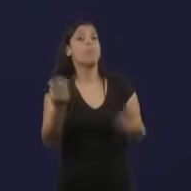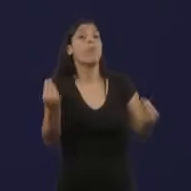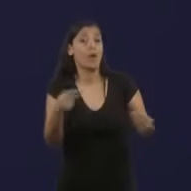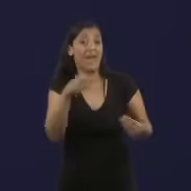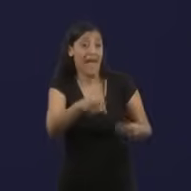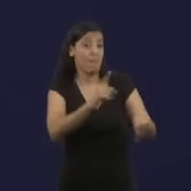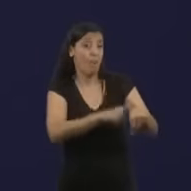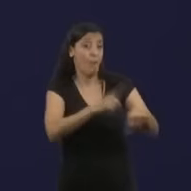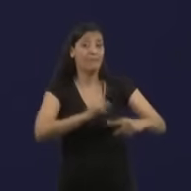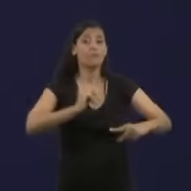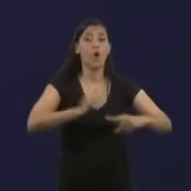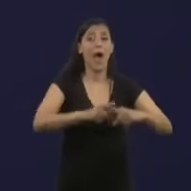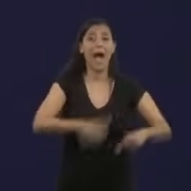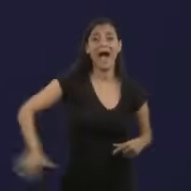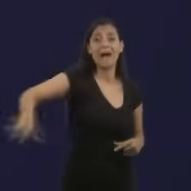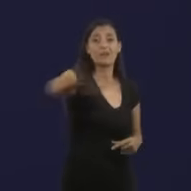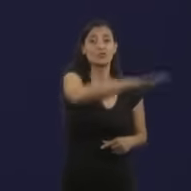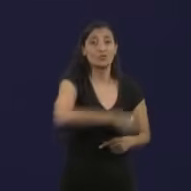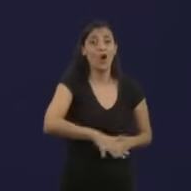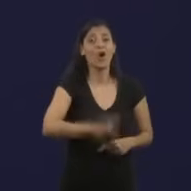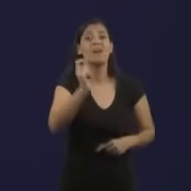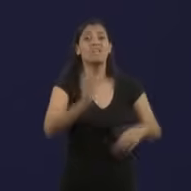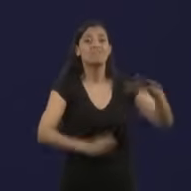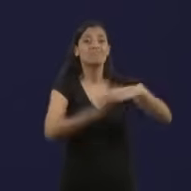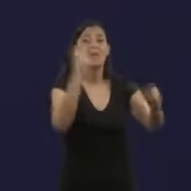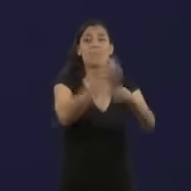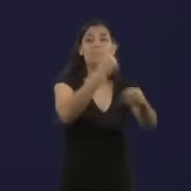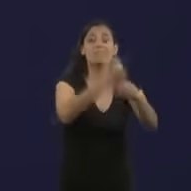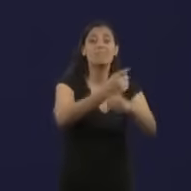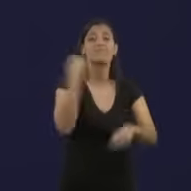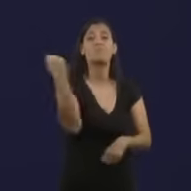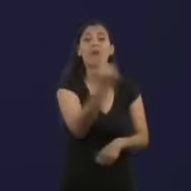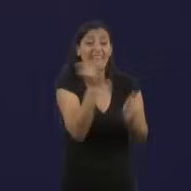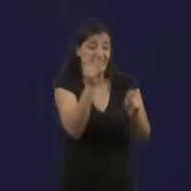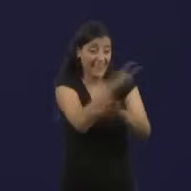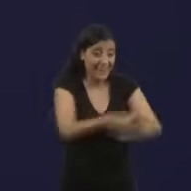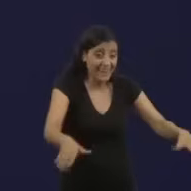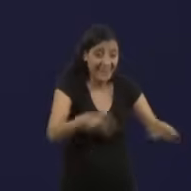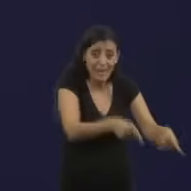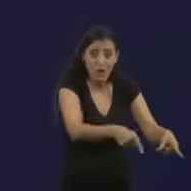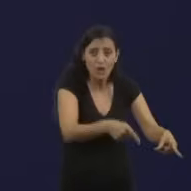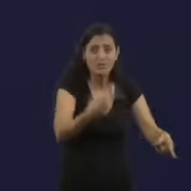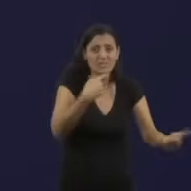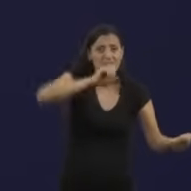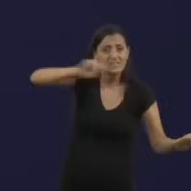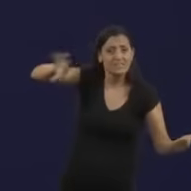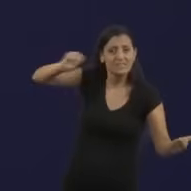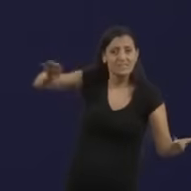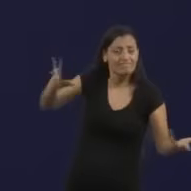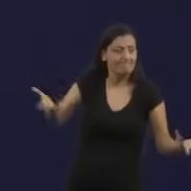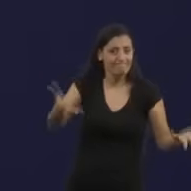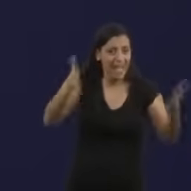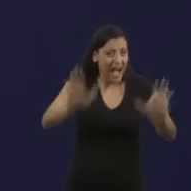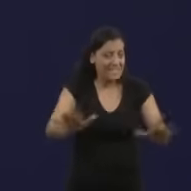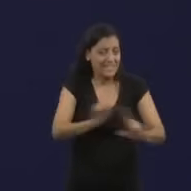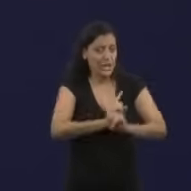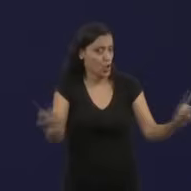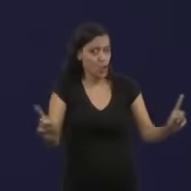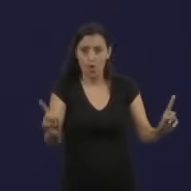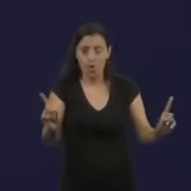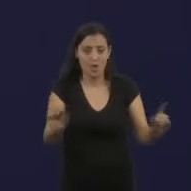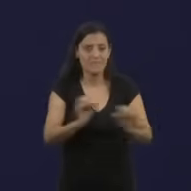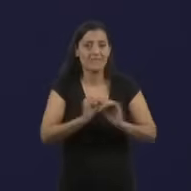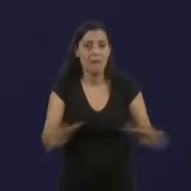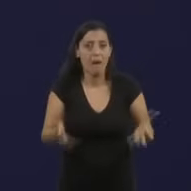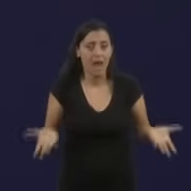prevalecía eh prevalecían los niños y no lo cierto Es que no debe pasar esas cosas no no pueden